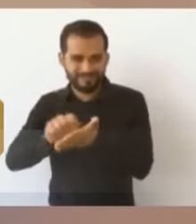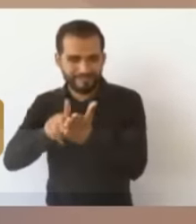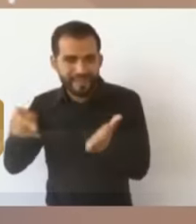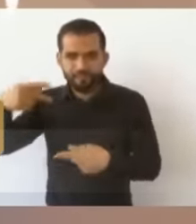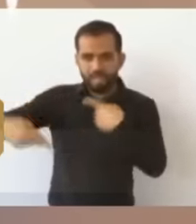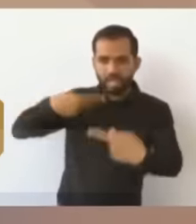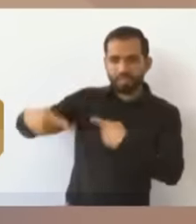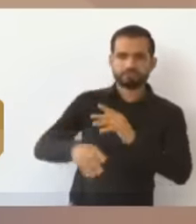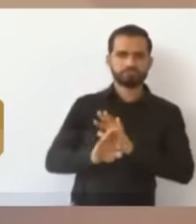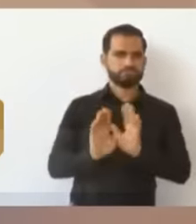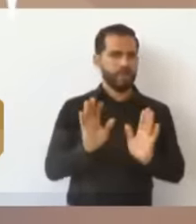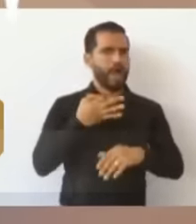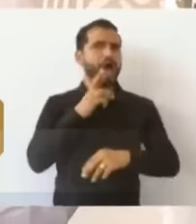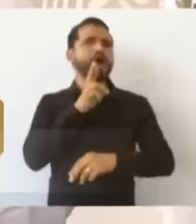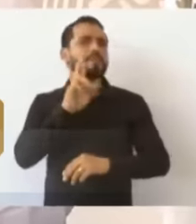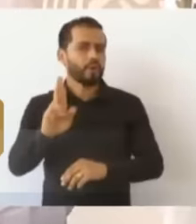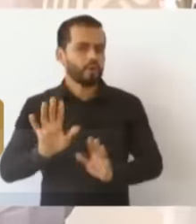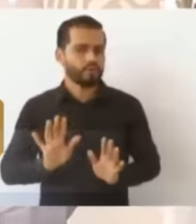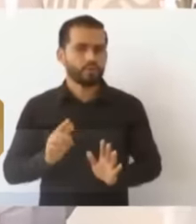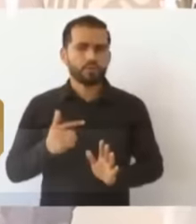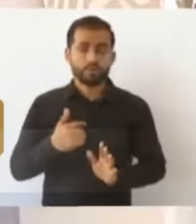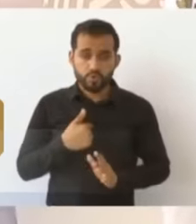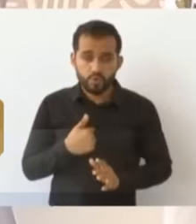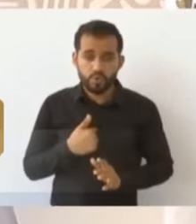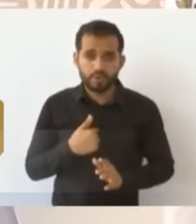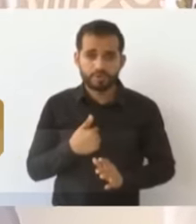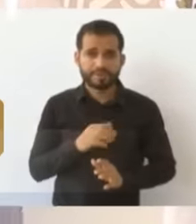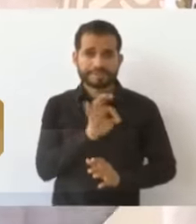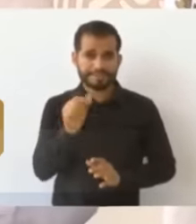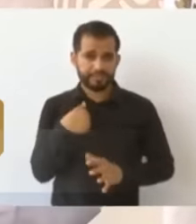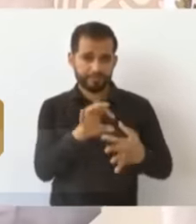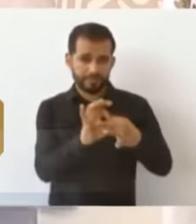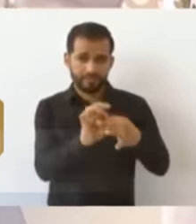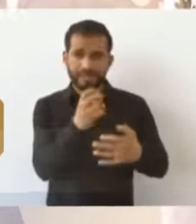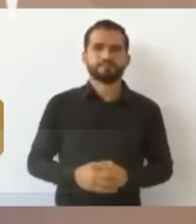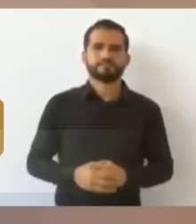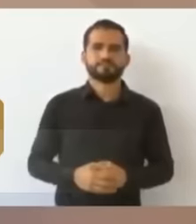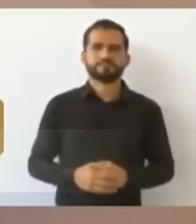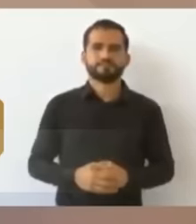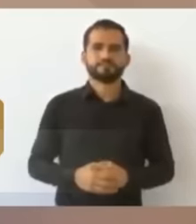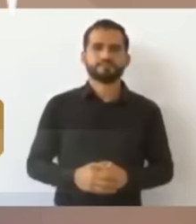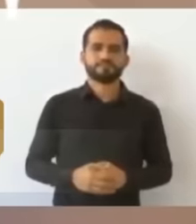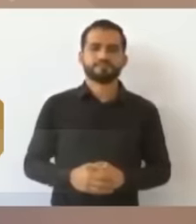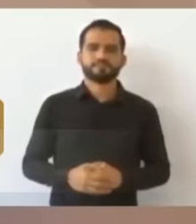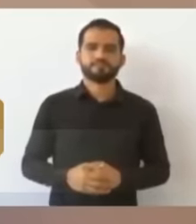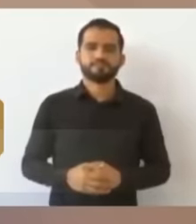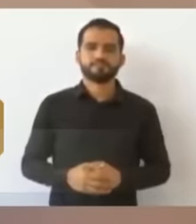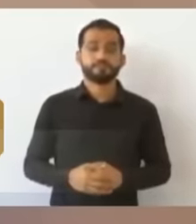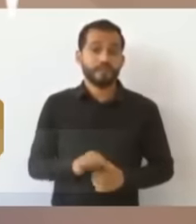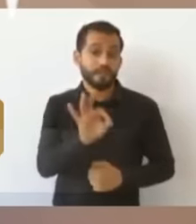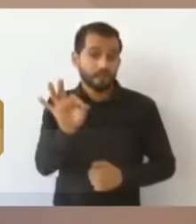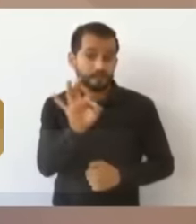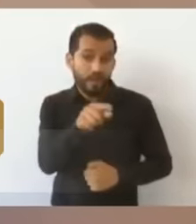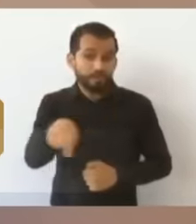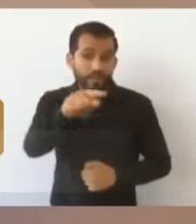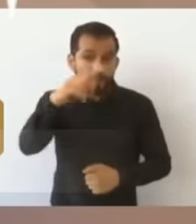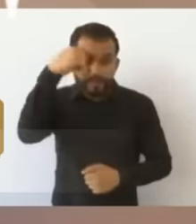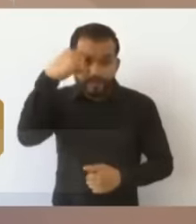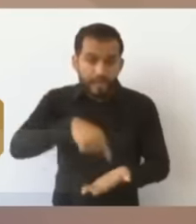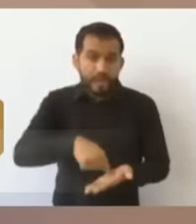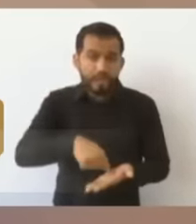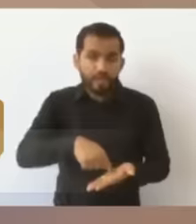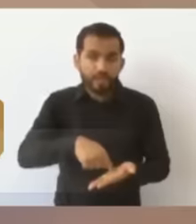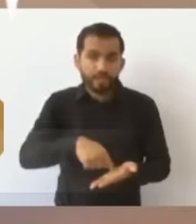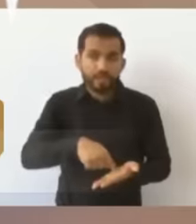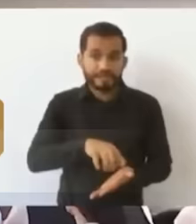absolutamente nada, nada que pueda vincularme con ese asunto. Nada. Si en algún momento pensaron que, pues